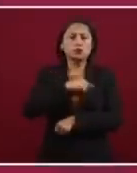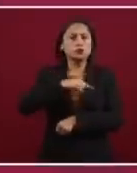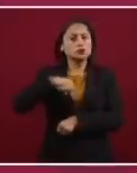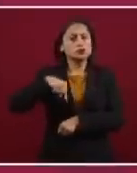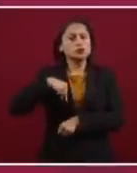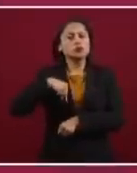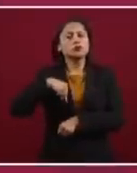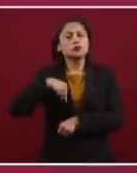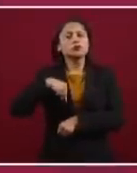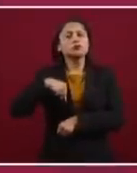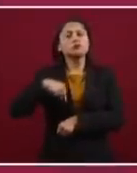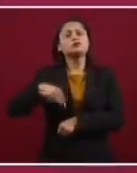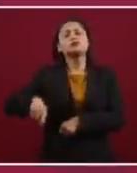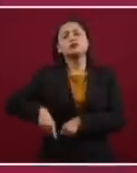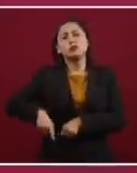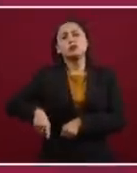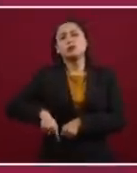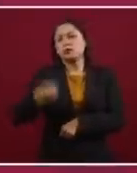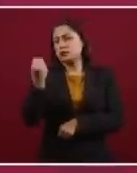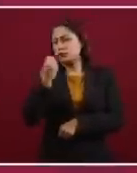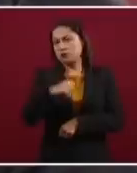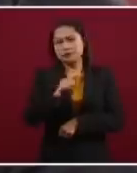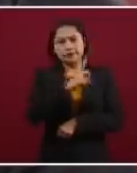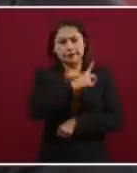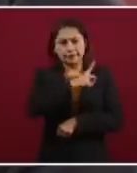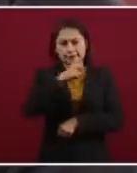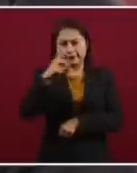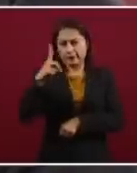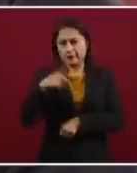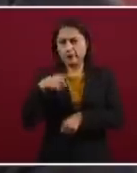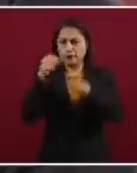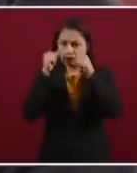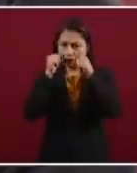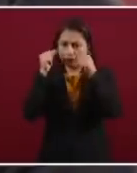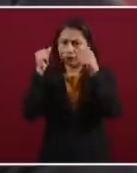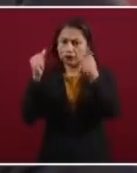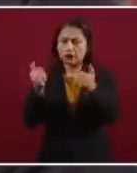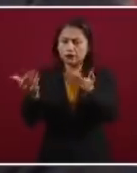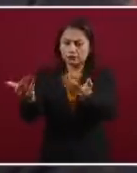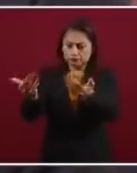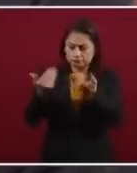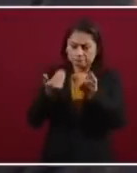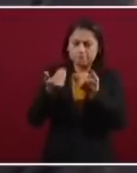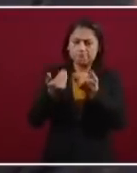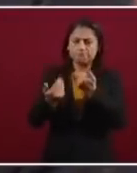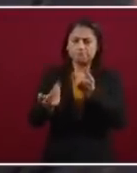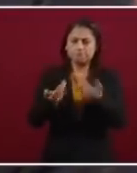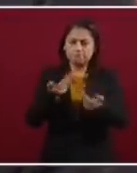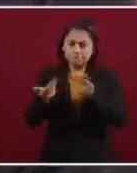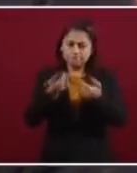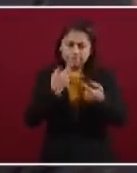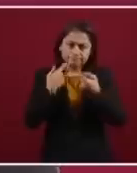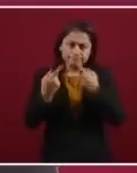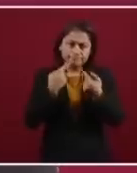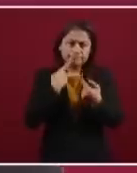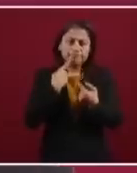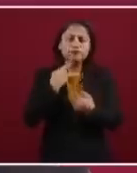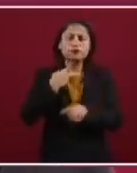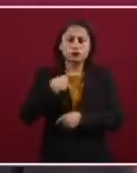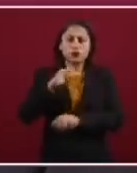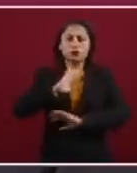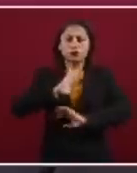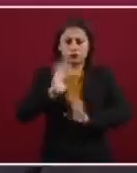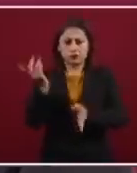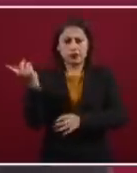la obligación de escucharlos de atenderlos he dado instrucciones